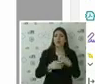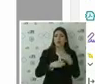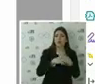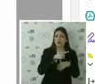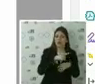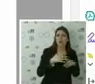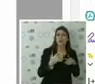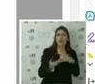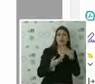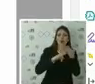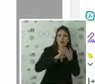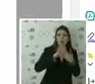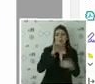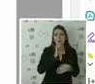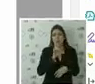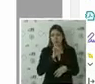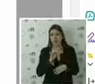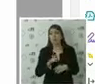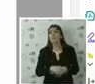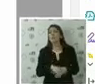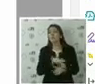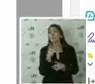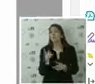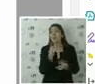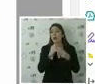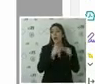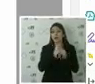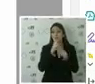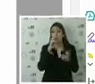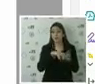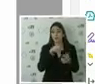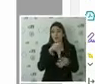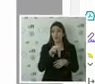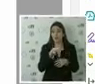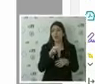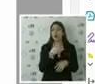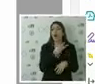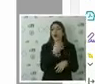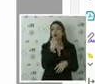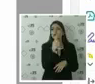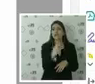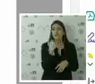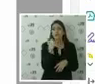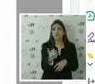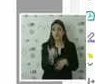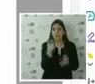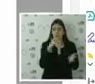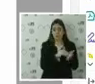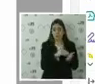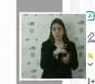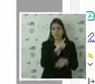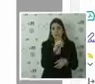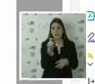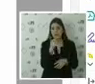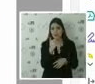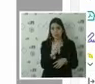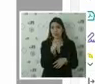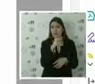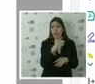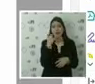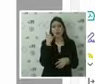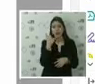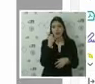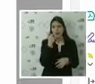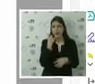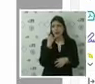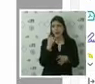género, mientras que en el año del 2018 hubo 106.706 llamadas a caso de hostigamiento y o maltrato hacia las mujeres en todo el año,